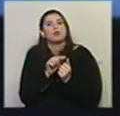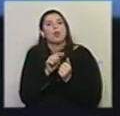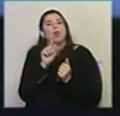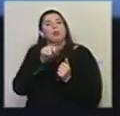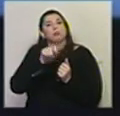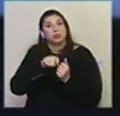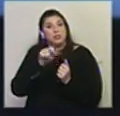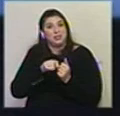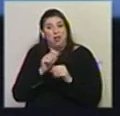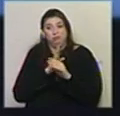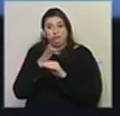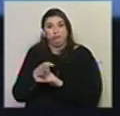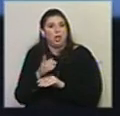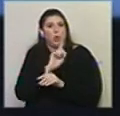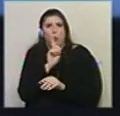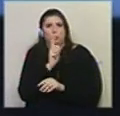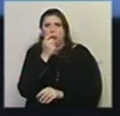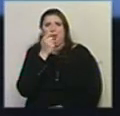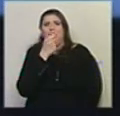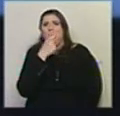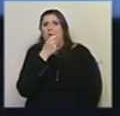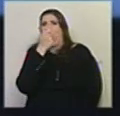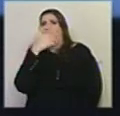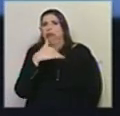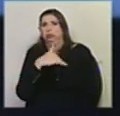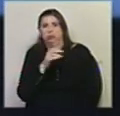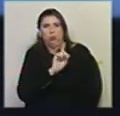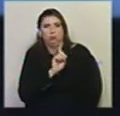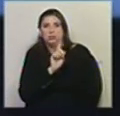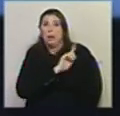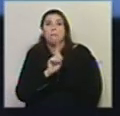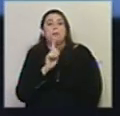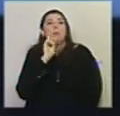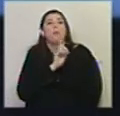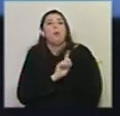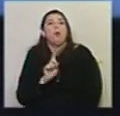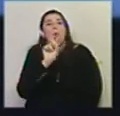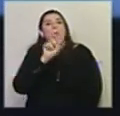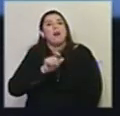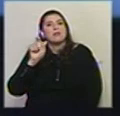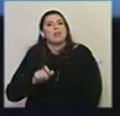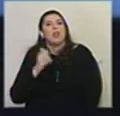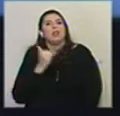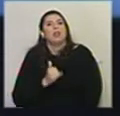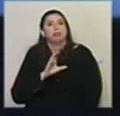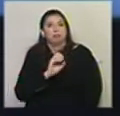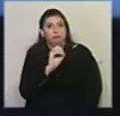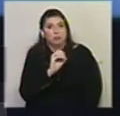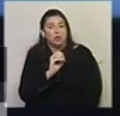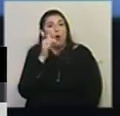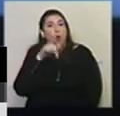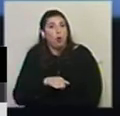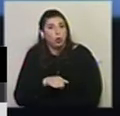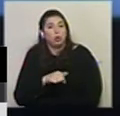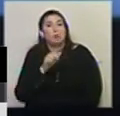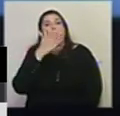tampoco, te diría que el 60% de los amparos que hacemos no son de pacientes oncológicos. Hoy estamos haciendo amparos para que un niño se le pague